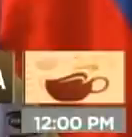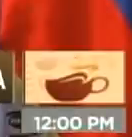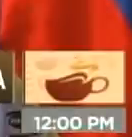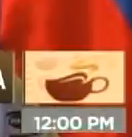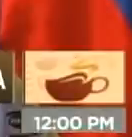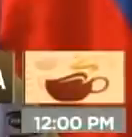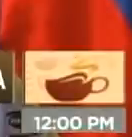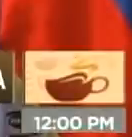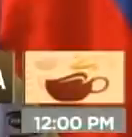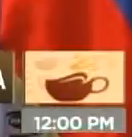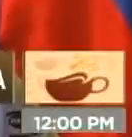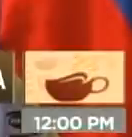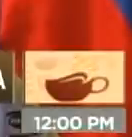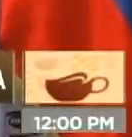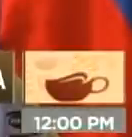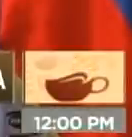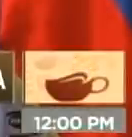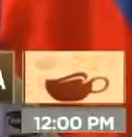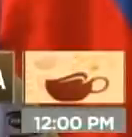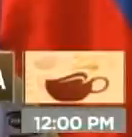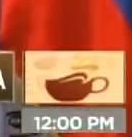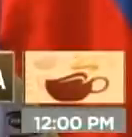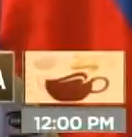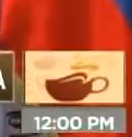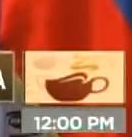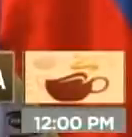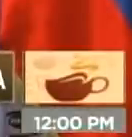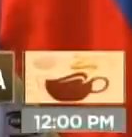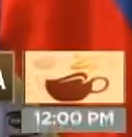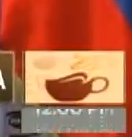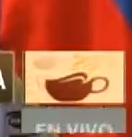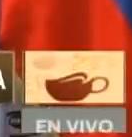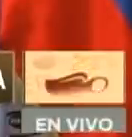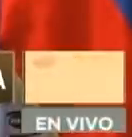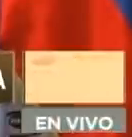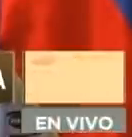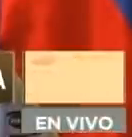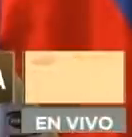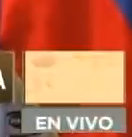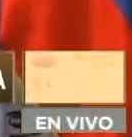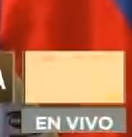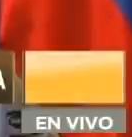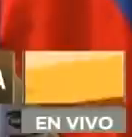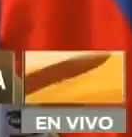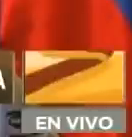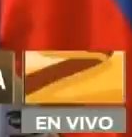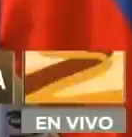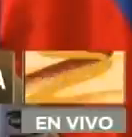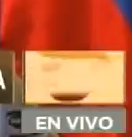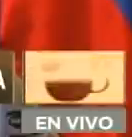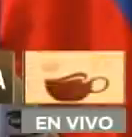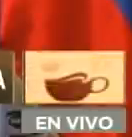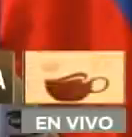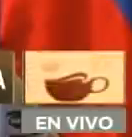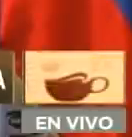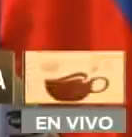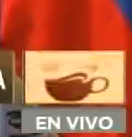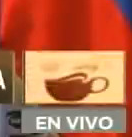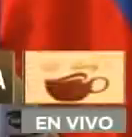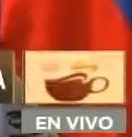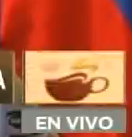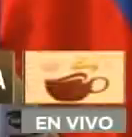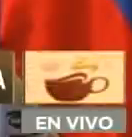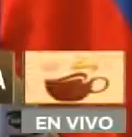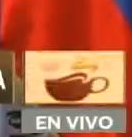el erario y el patrimonio de nuestro pueblo, sin importar distingo de raza,